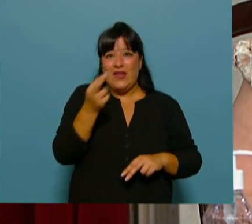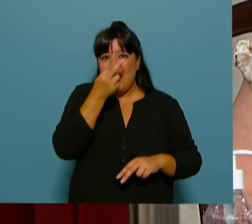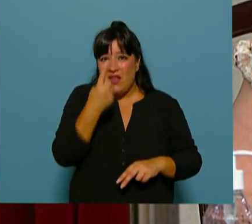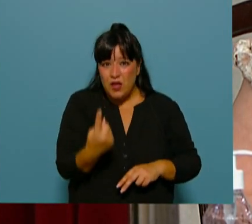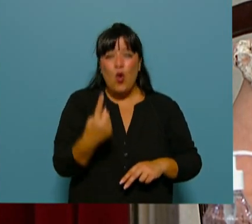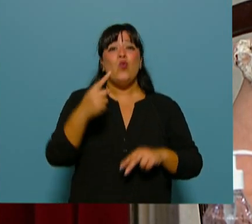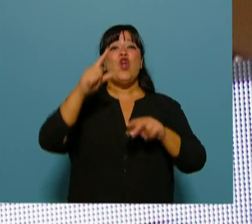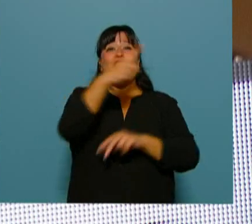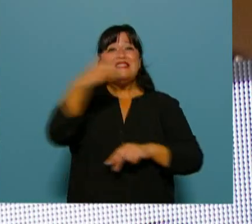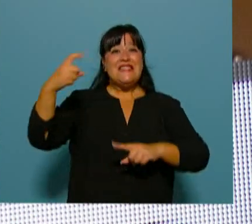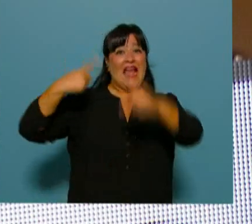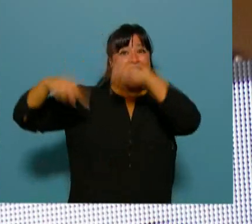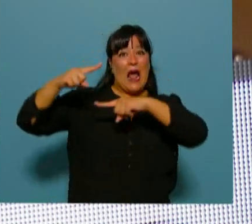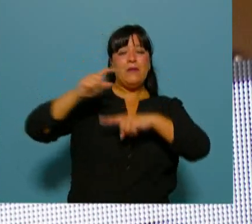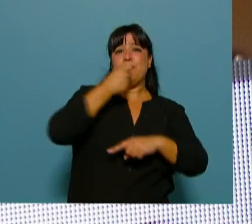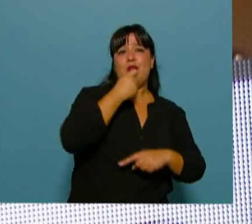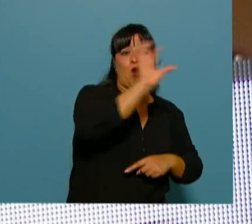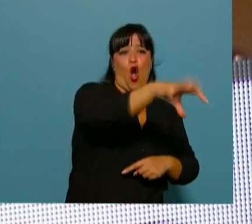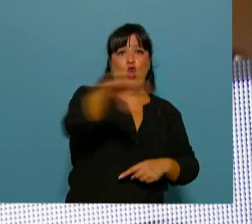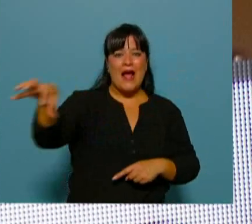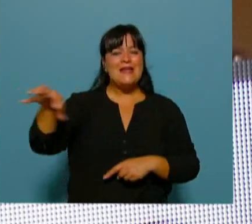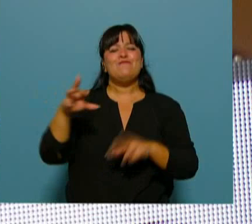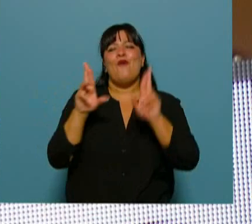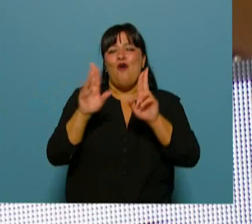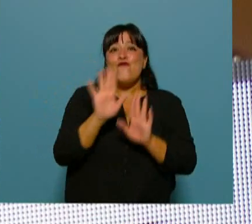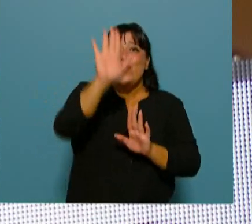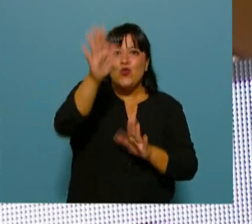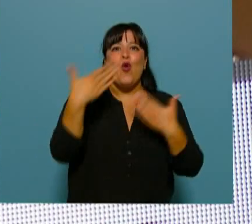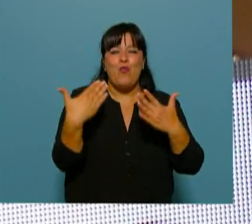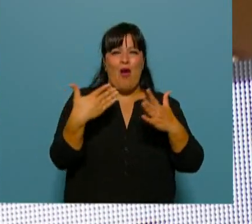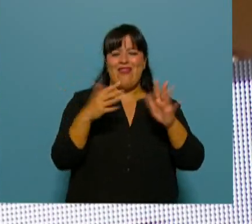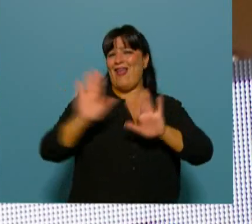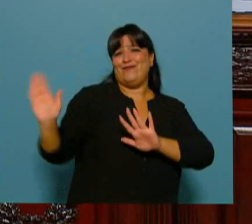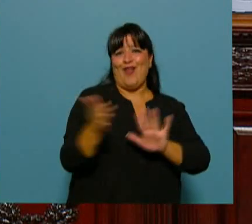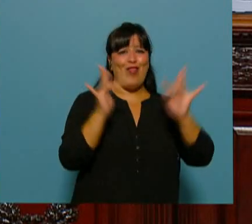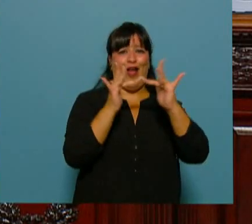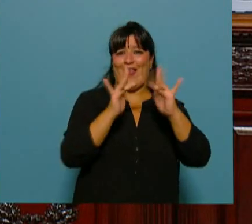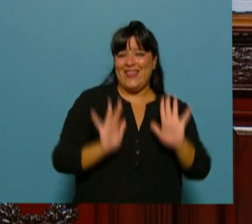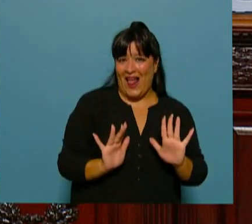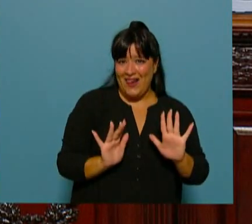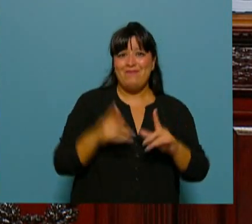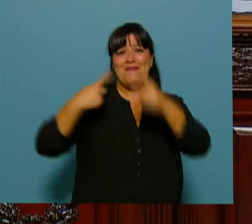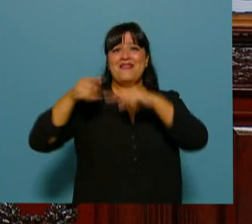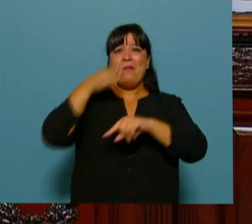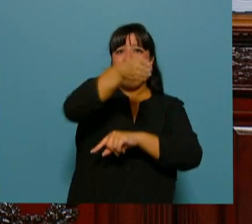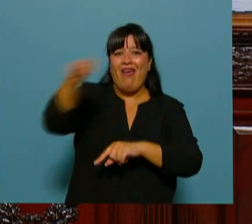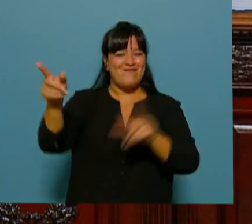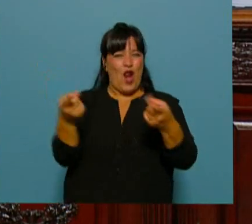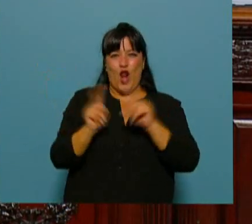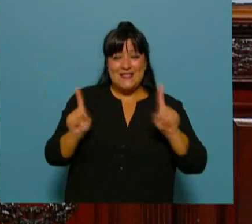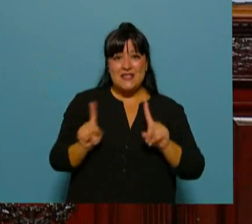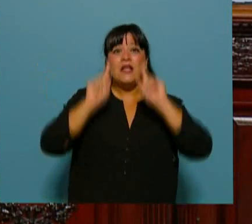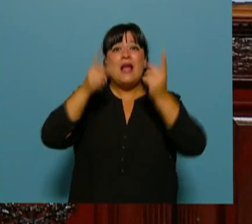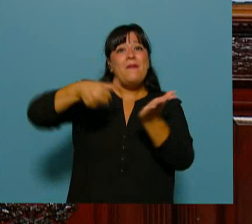100 trámites de diferentes organismos sean 100% digitales. Vamos a implementar el DNI